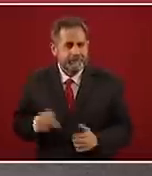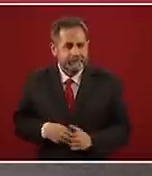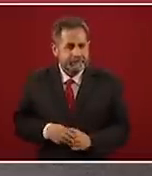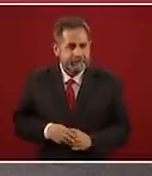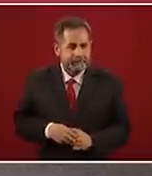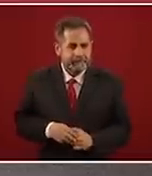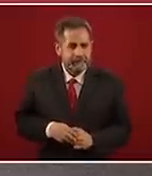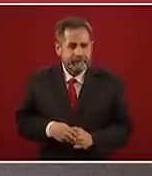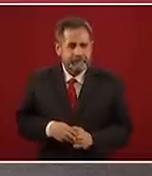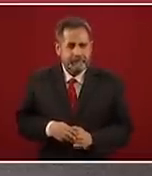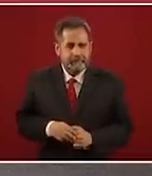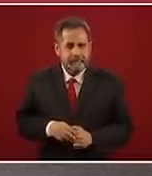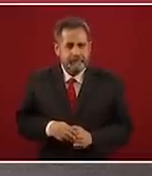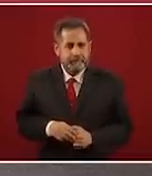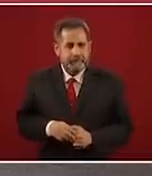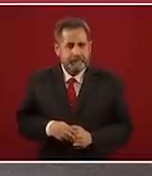por un lado,